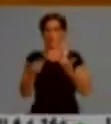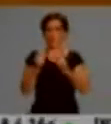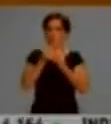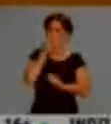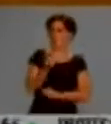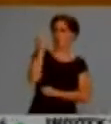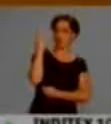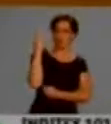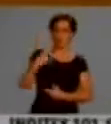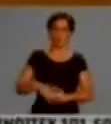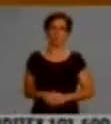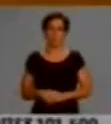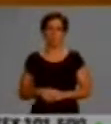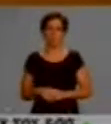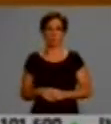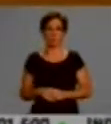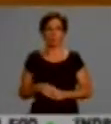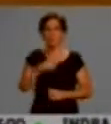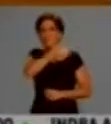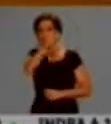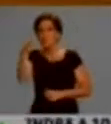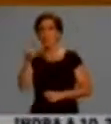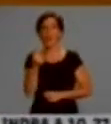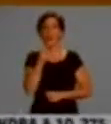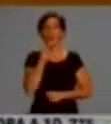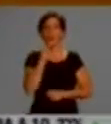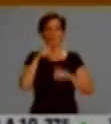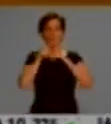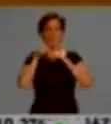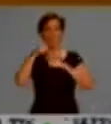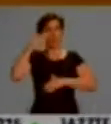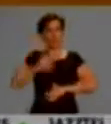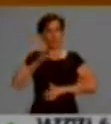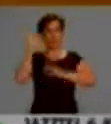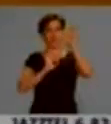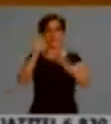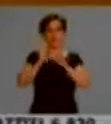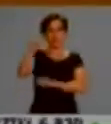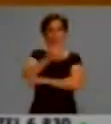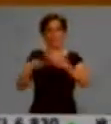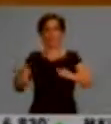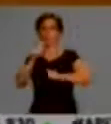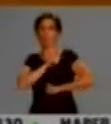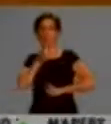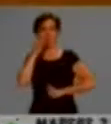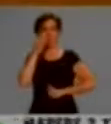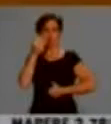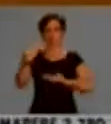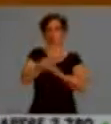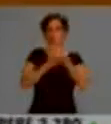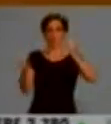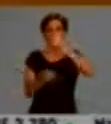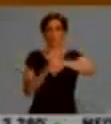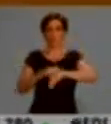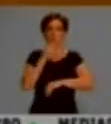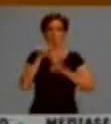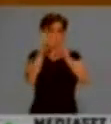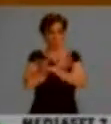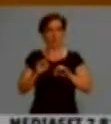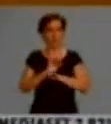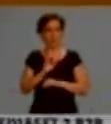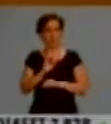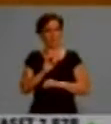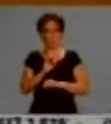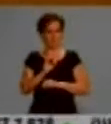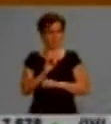entonces. Alguien ha dicho que de la prima de riesgo no comen las personas que están en paro. Bien, señorías, pues nada